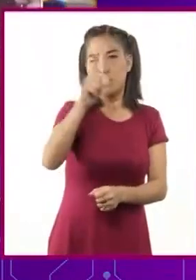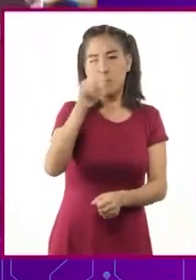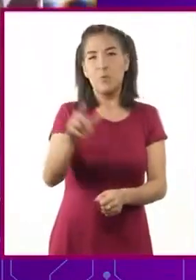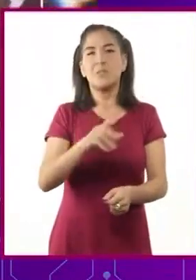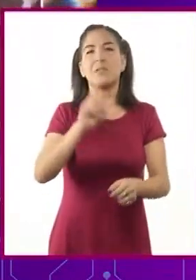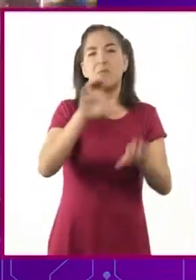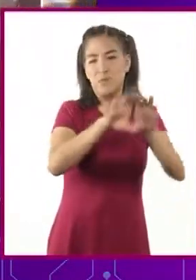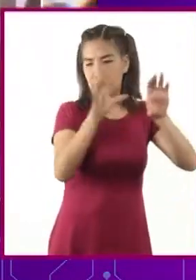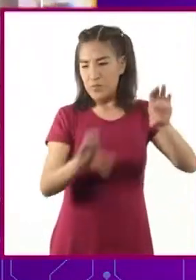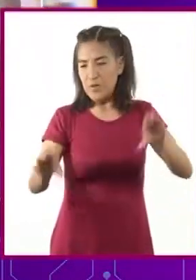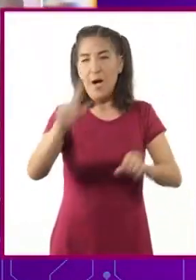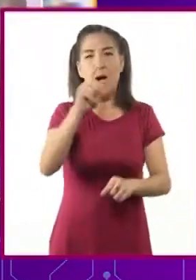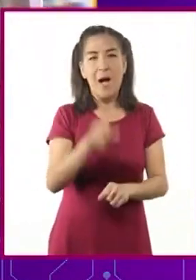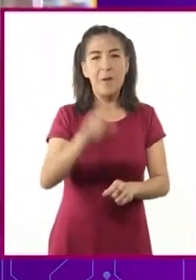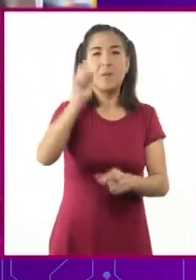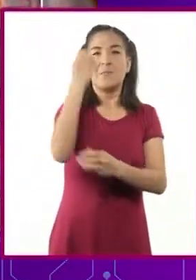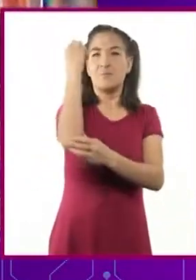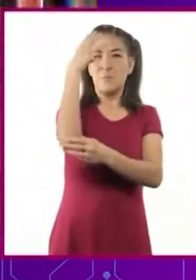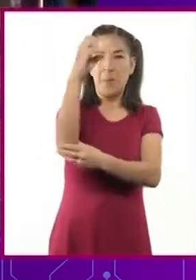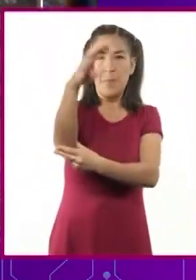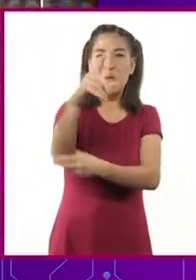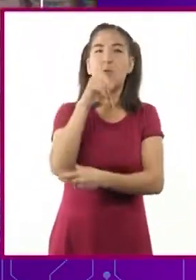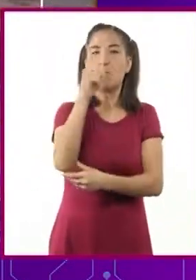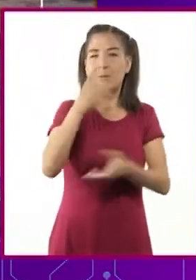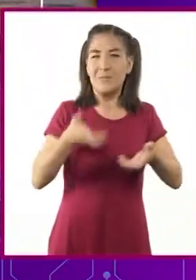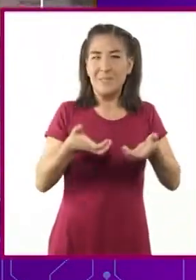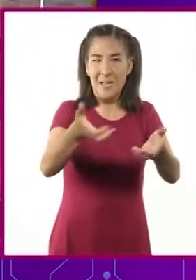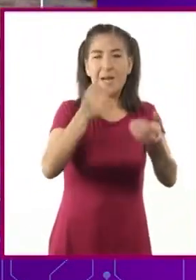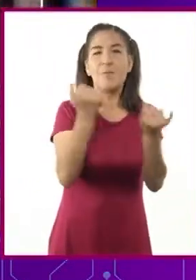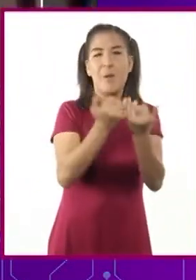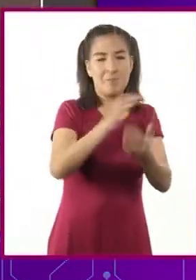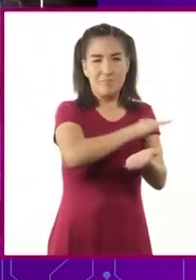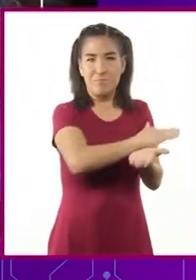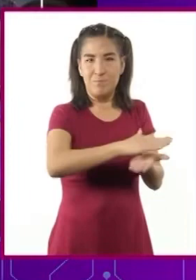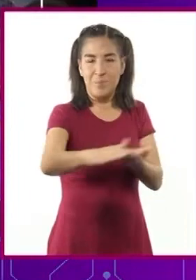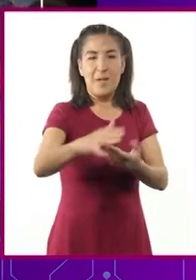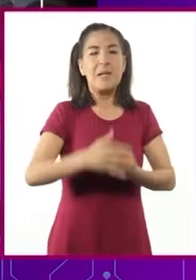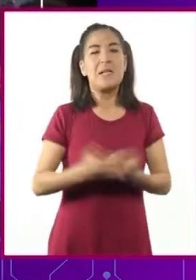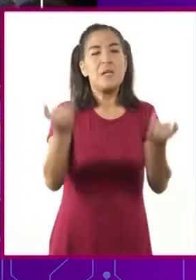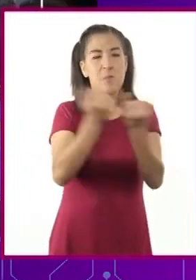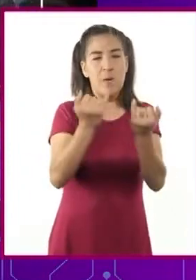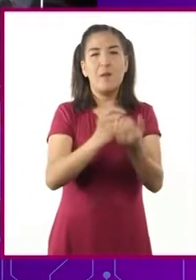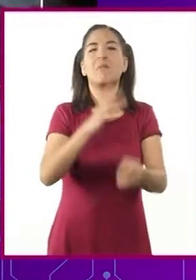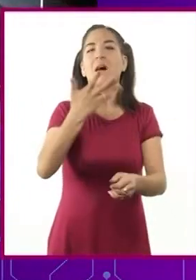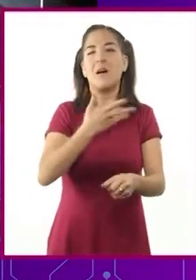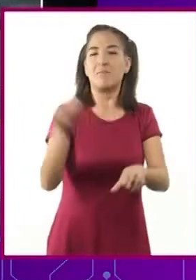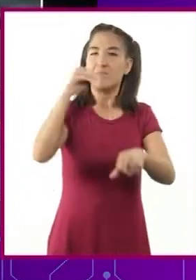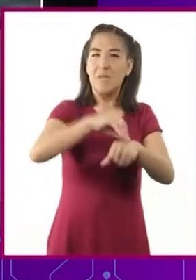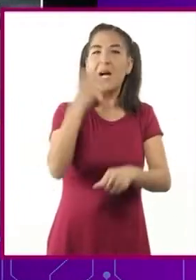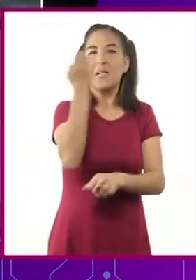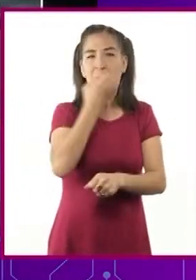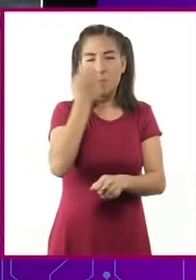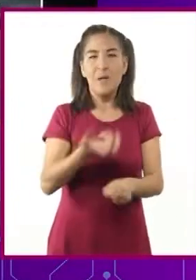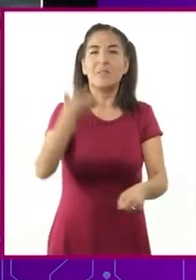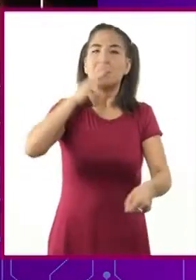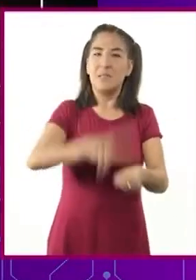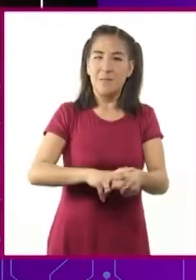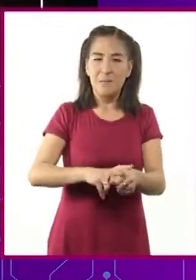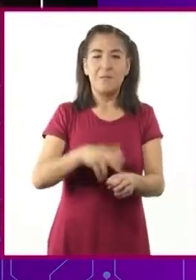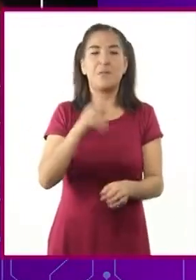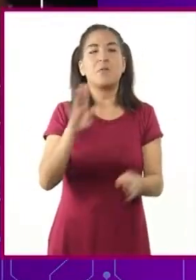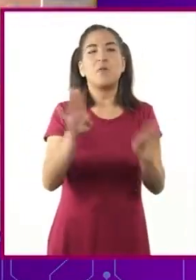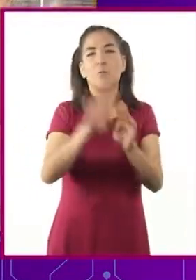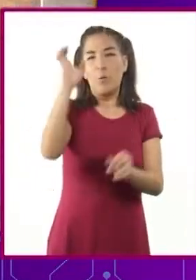drenaje, alumbrado público y pavimentación, así como un considerable número de instalaciones educativas, de salud,